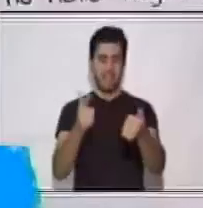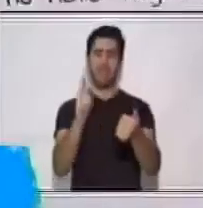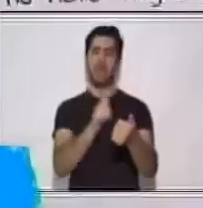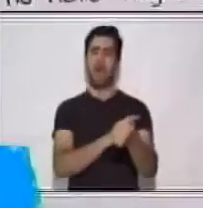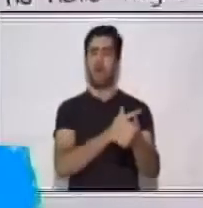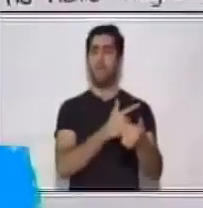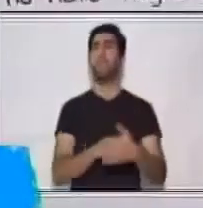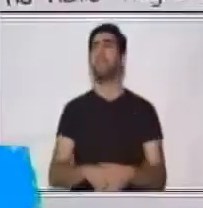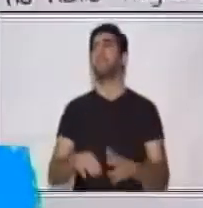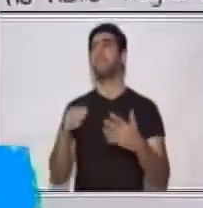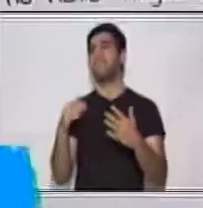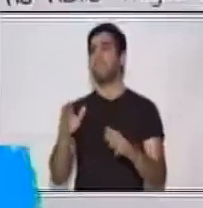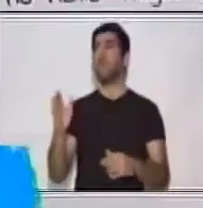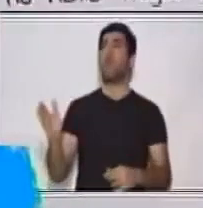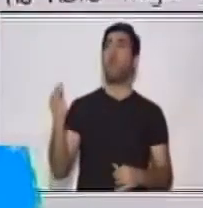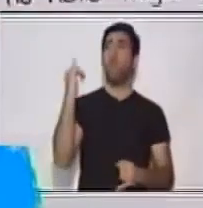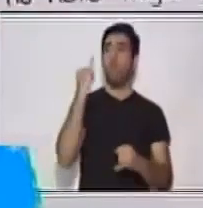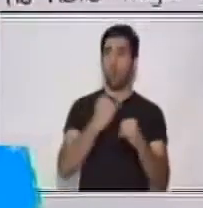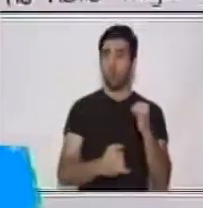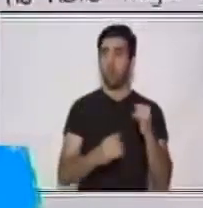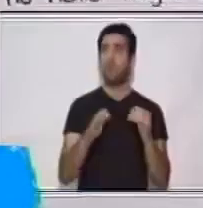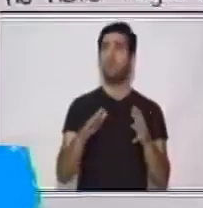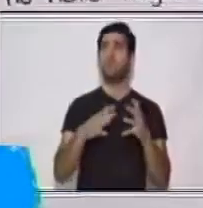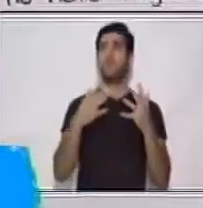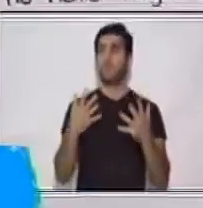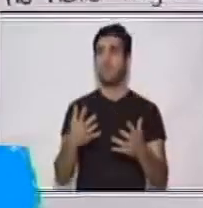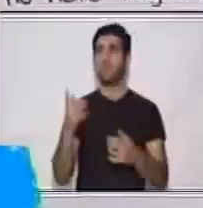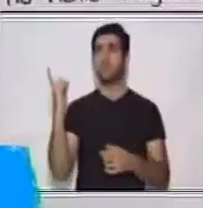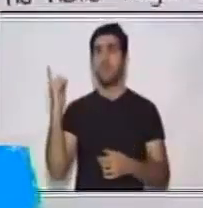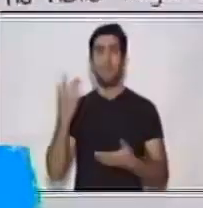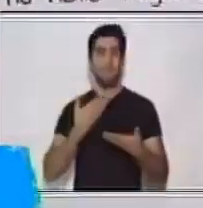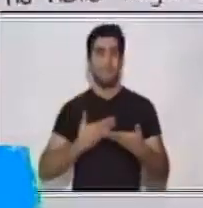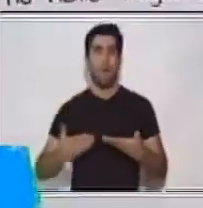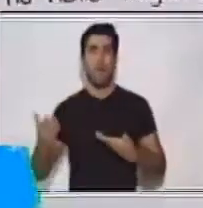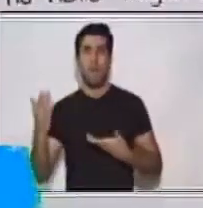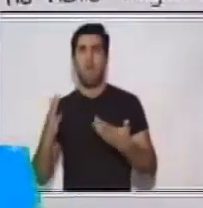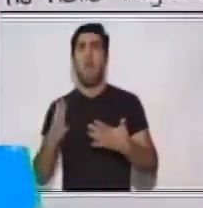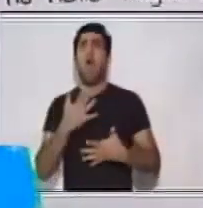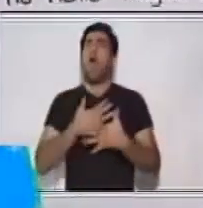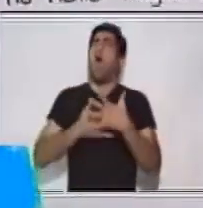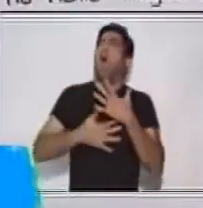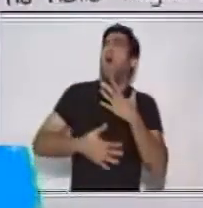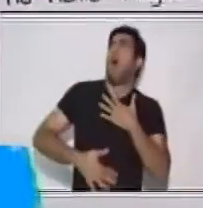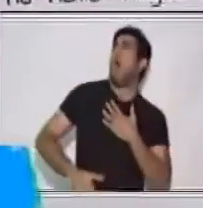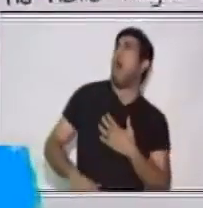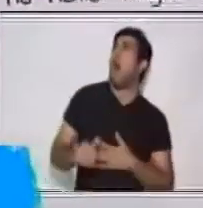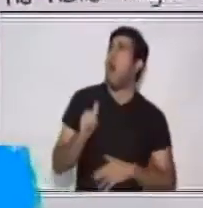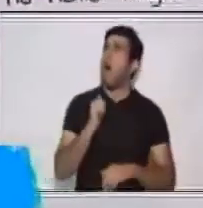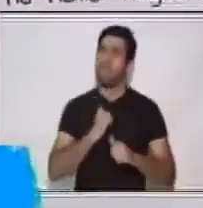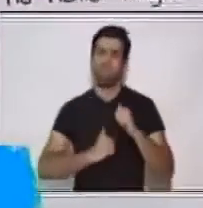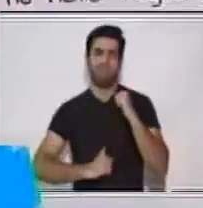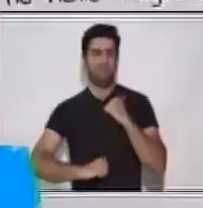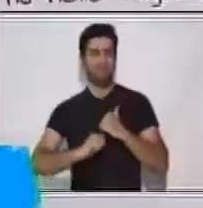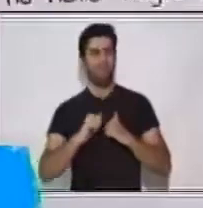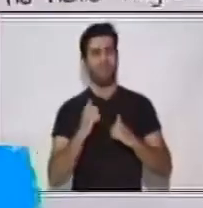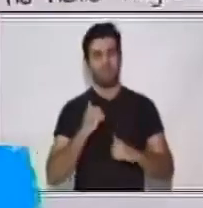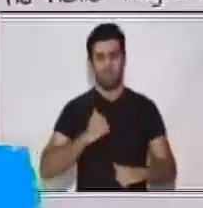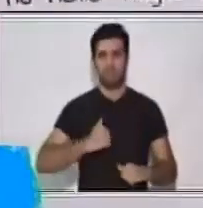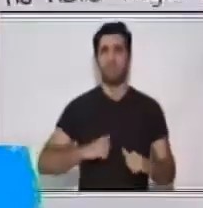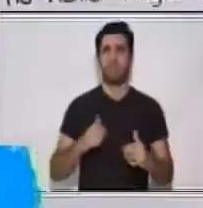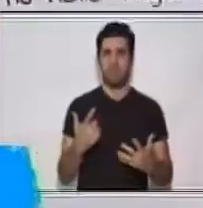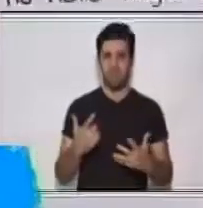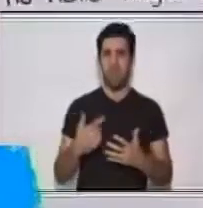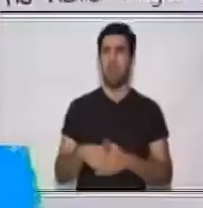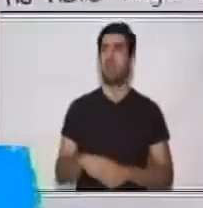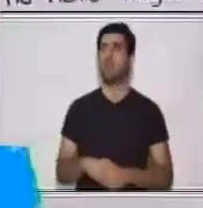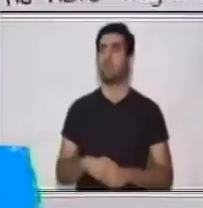lírica. Otro tipo de poesía es la poesía dramática, que pues no es